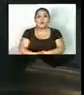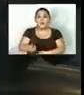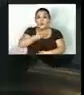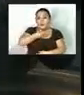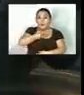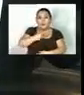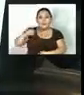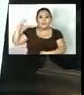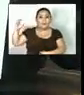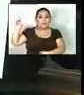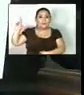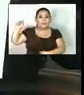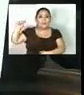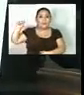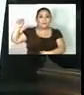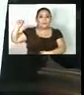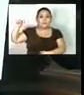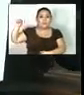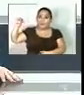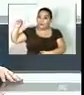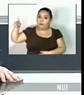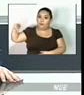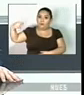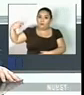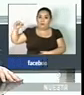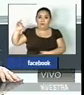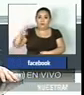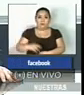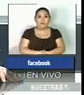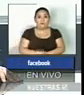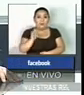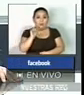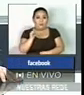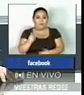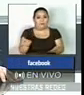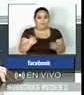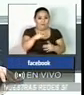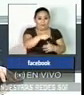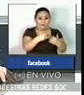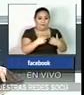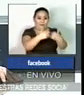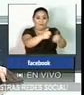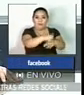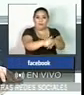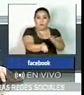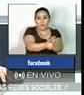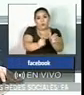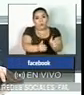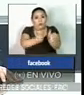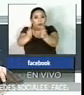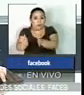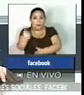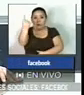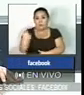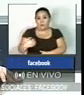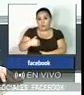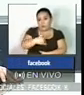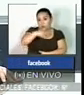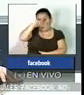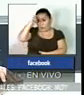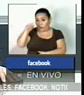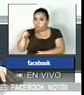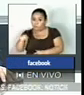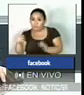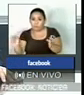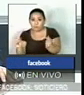Cornejo, Noticiero Hechos. Pero mientras esto ocurría en la Asamblea Legislativa, en otro punto, el ministro de Trabajo y la empresa privada